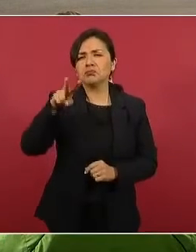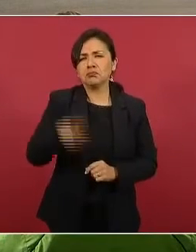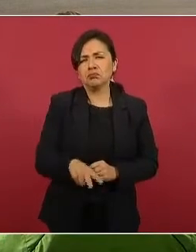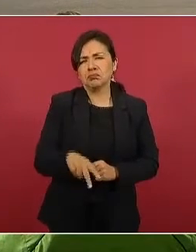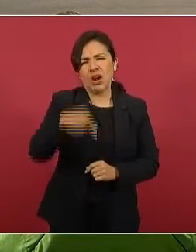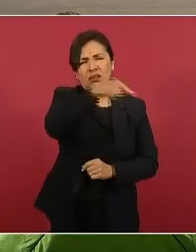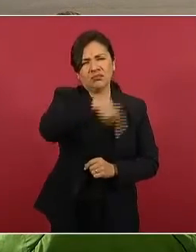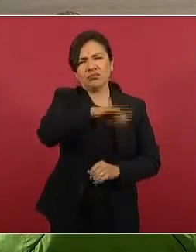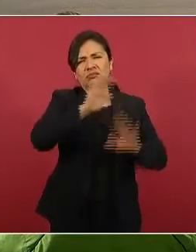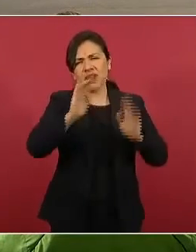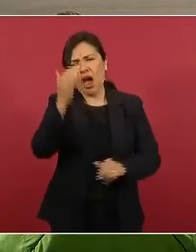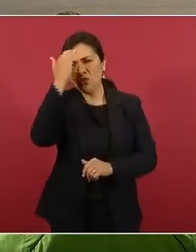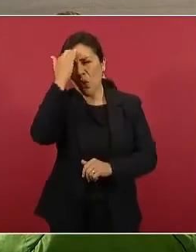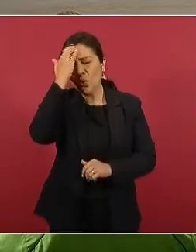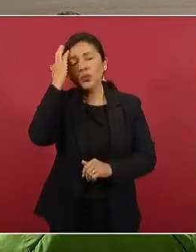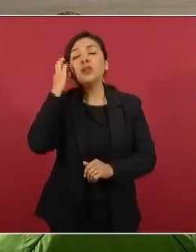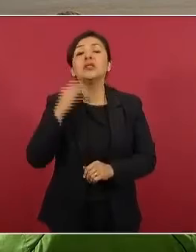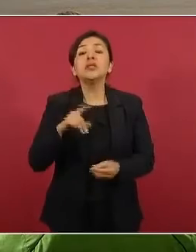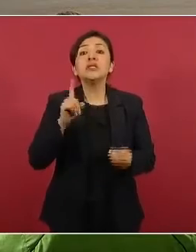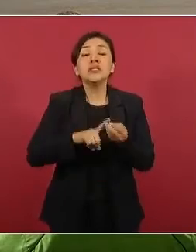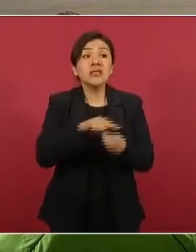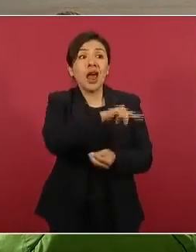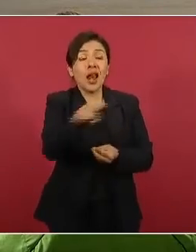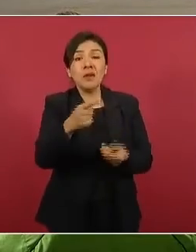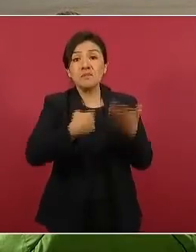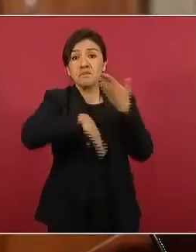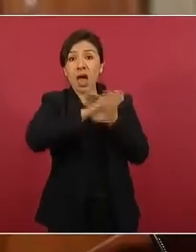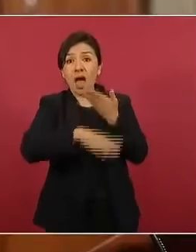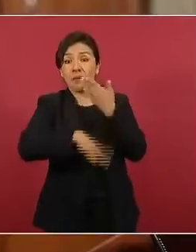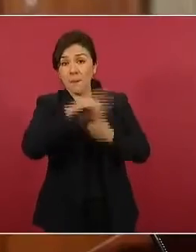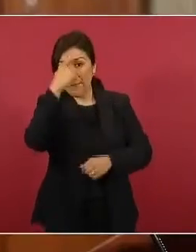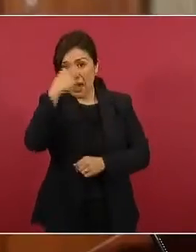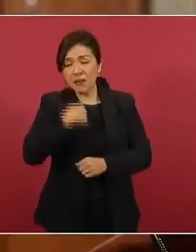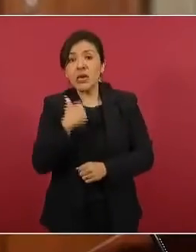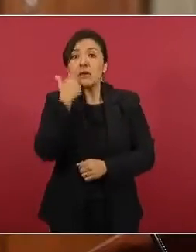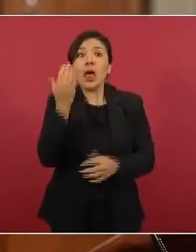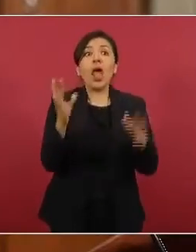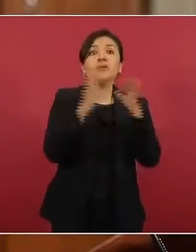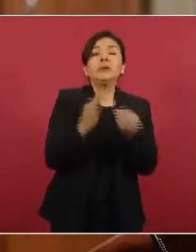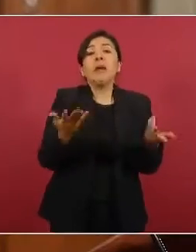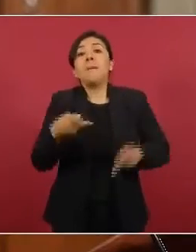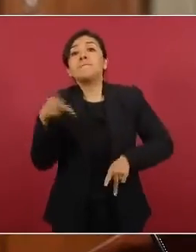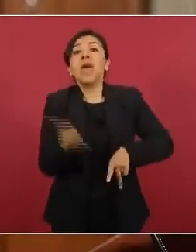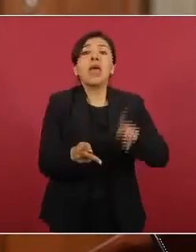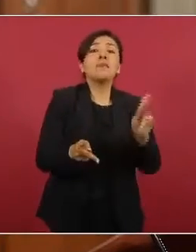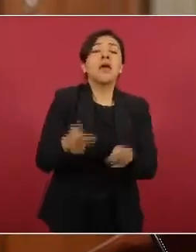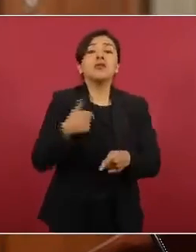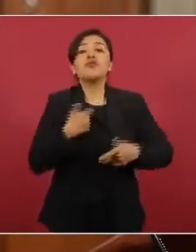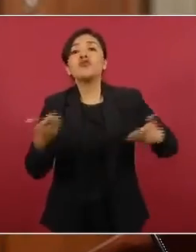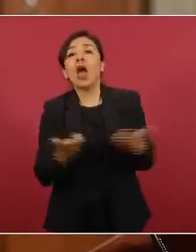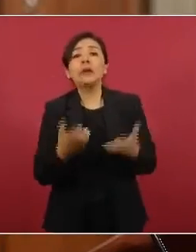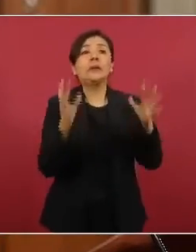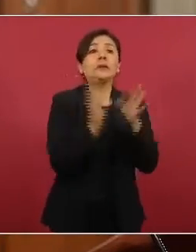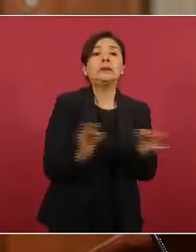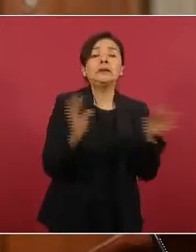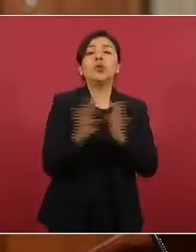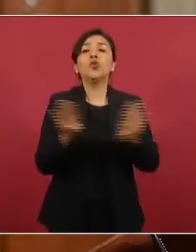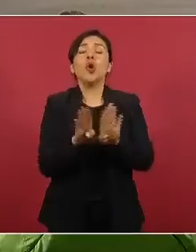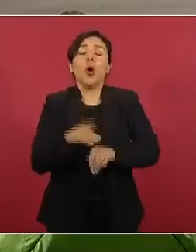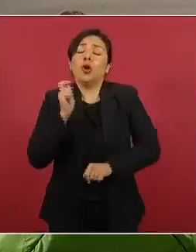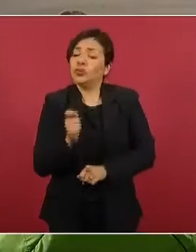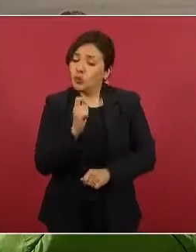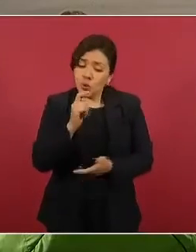hemos escuchado, que quienes me acusan tratan de justificar su actuación hablando en nombre